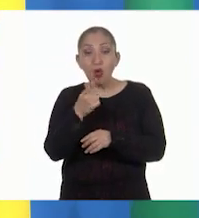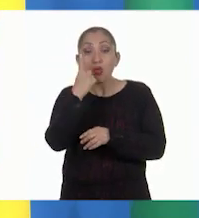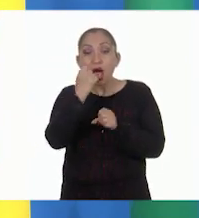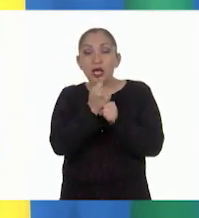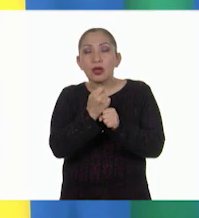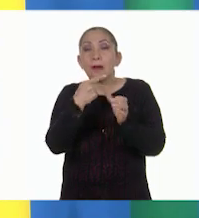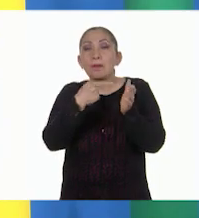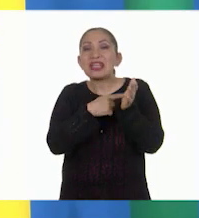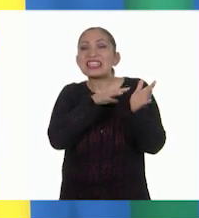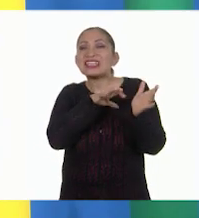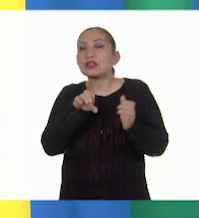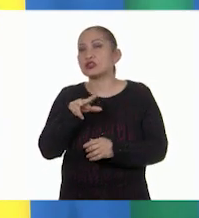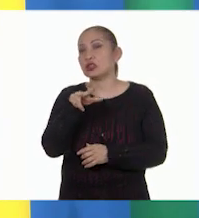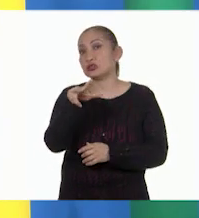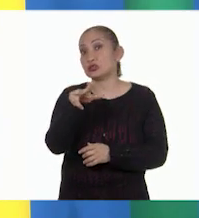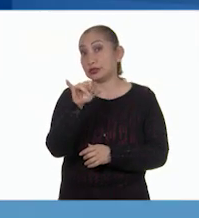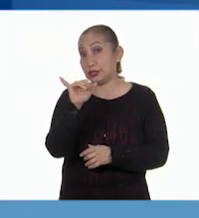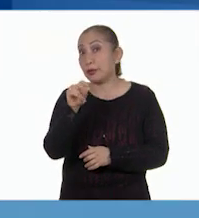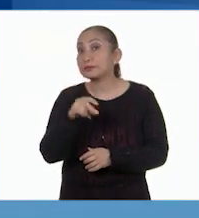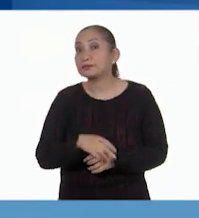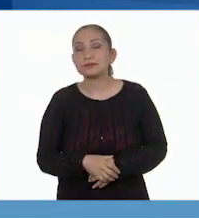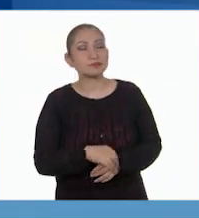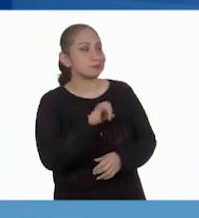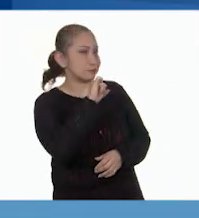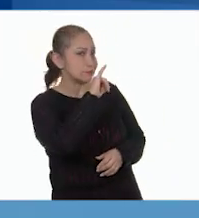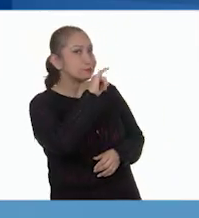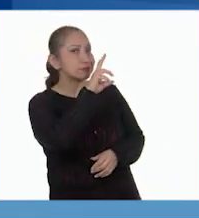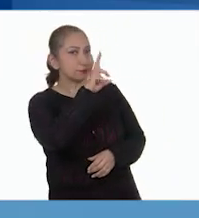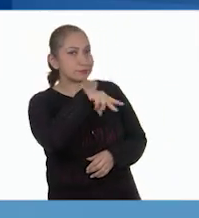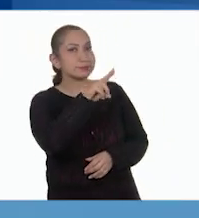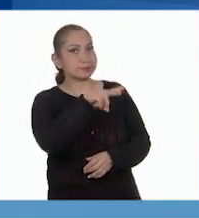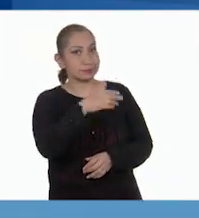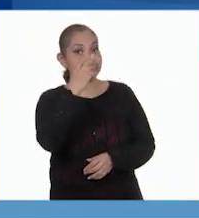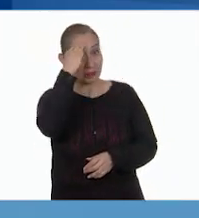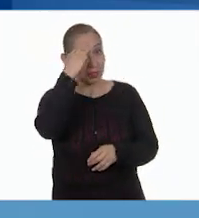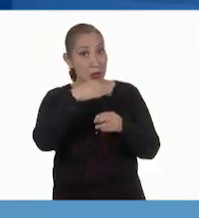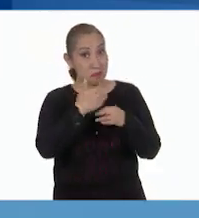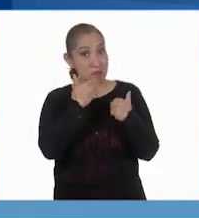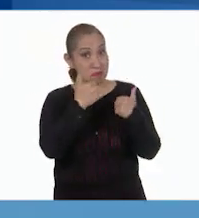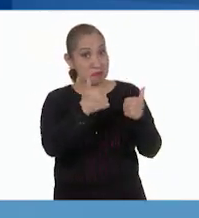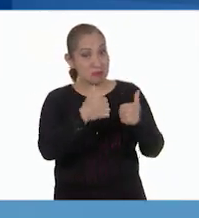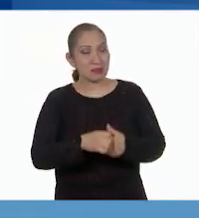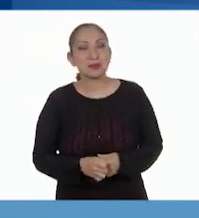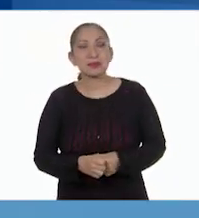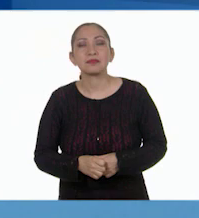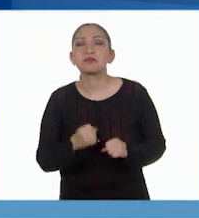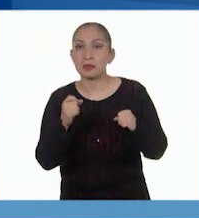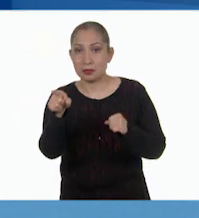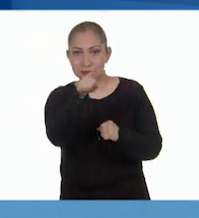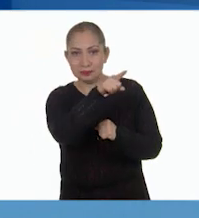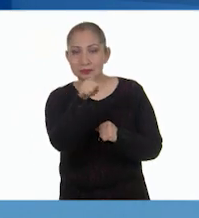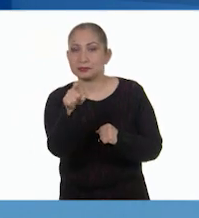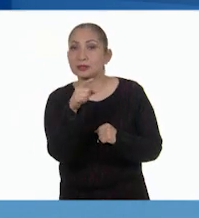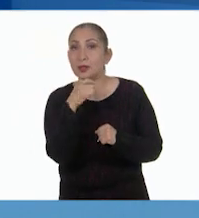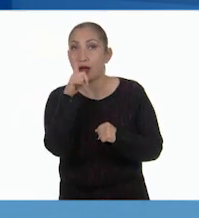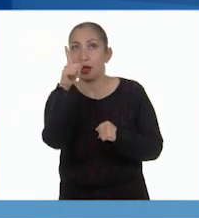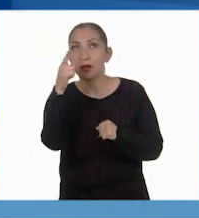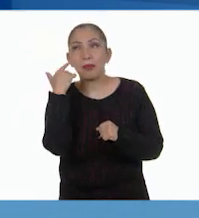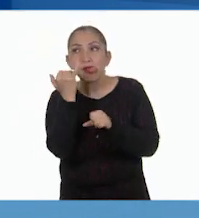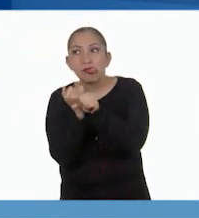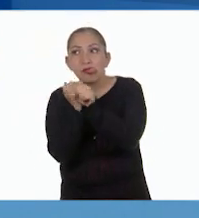en 1518, ¿cierto? Así es, Juan Carlos. Qué buena memoria tienes. Y seguro también tienes alma de